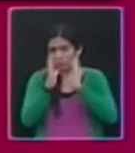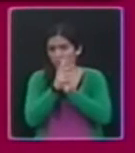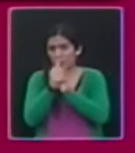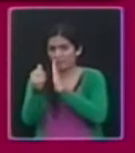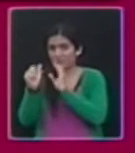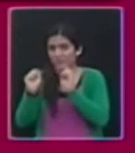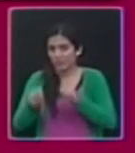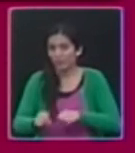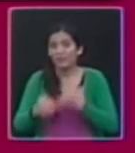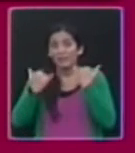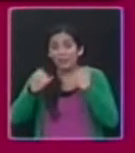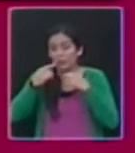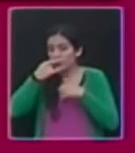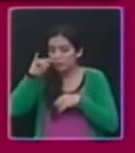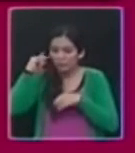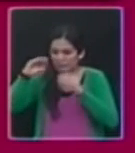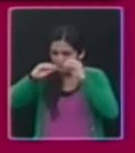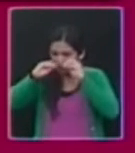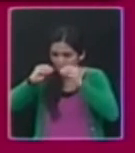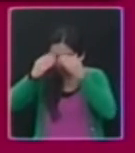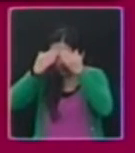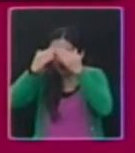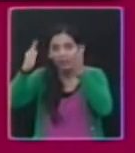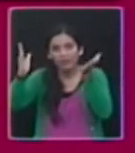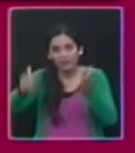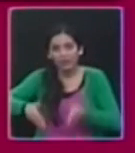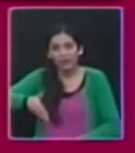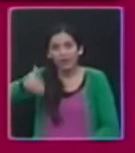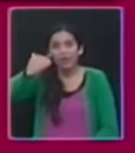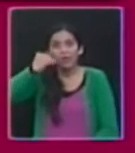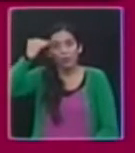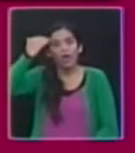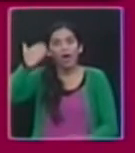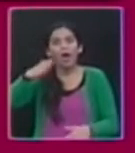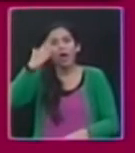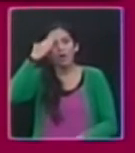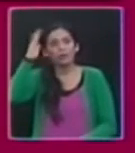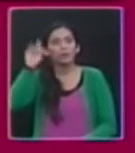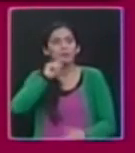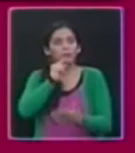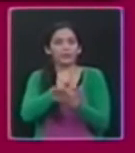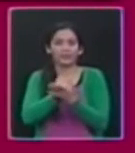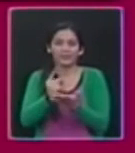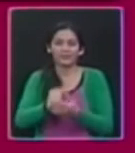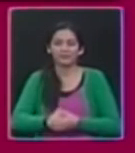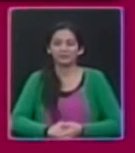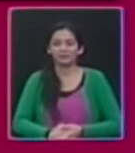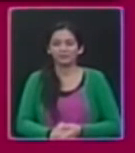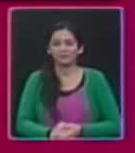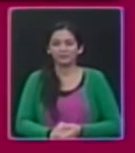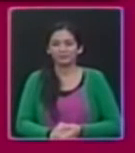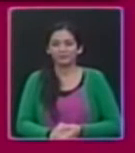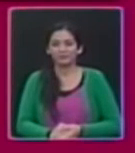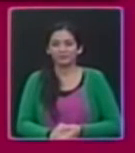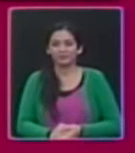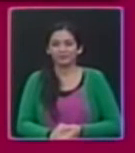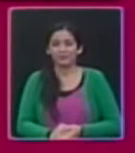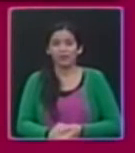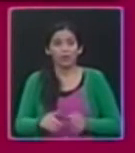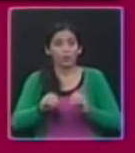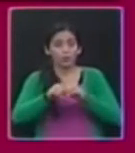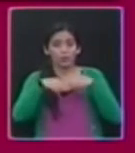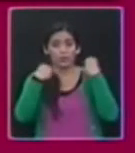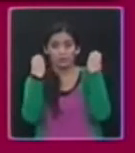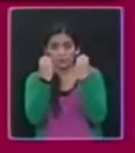Desde pequeños. Para que lo aprendan desde pequeños. Y okay, sobre todo para, ajá, que los padres también incentiven esto. ¿Y con qué otras organizaciones